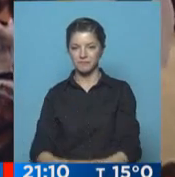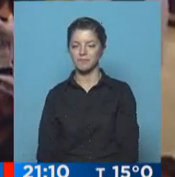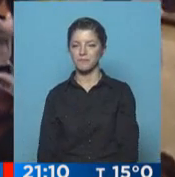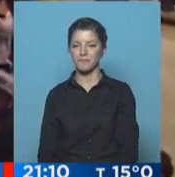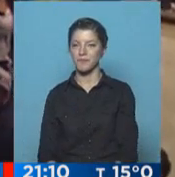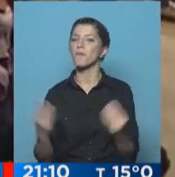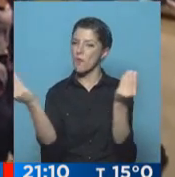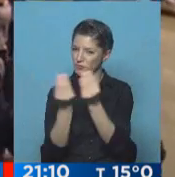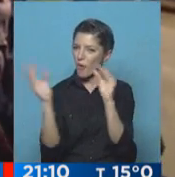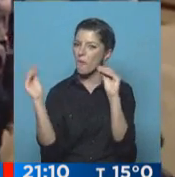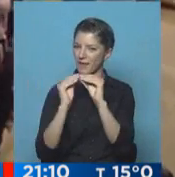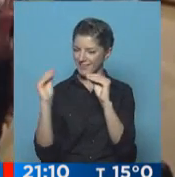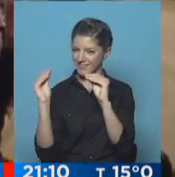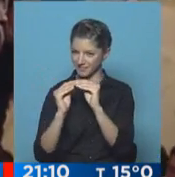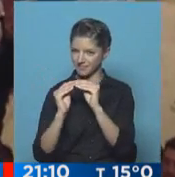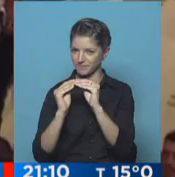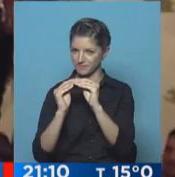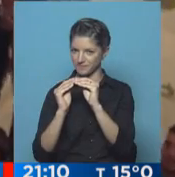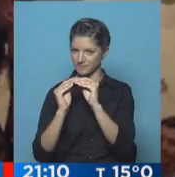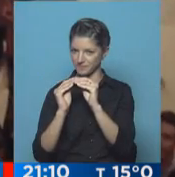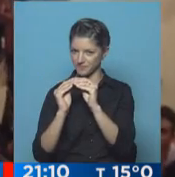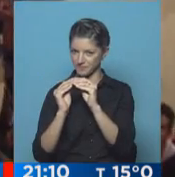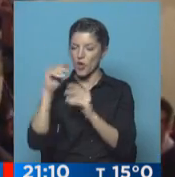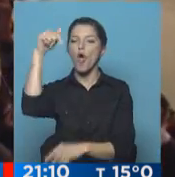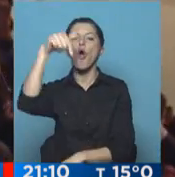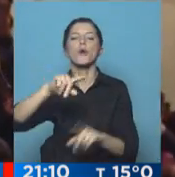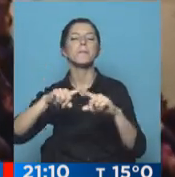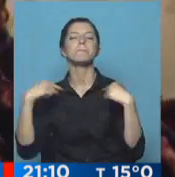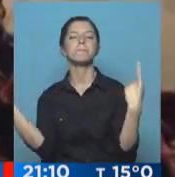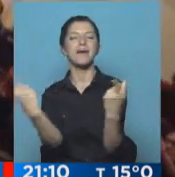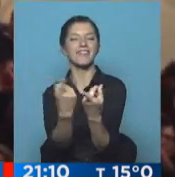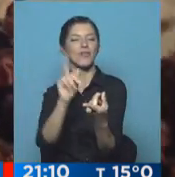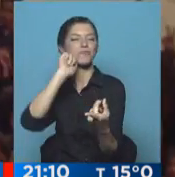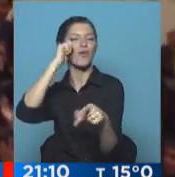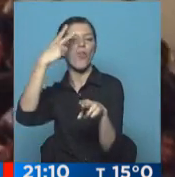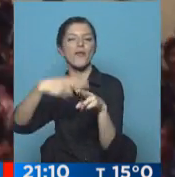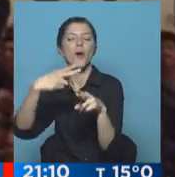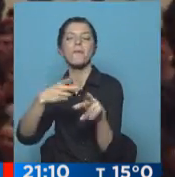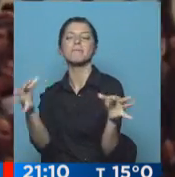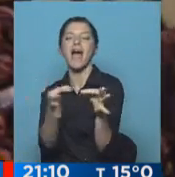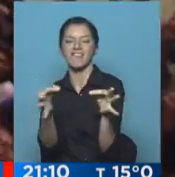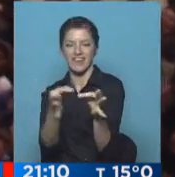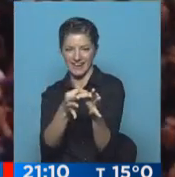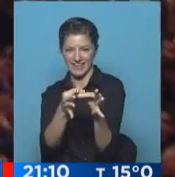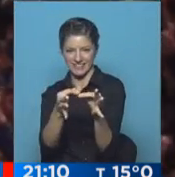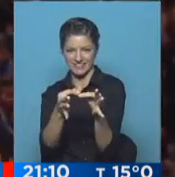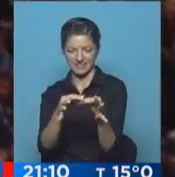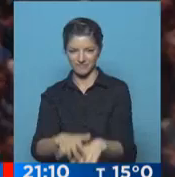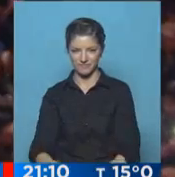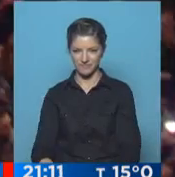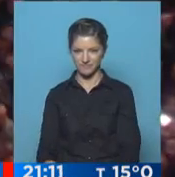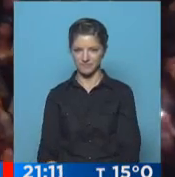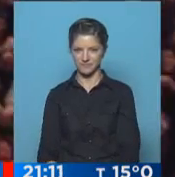¿Cuántos compañeros? En este glorioso patio de Malvinas, Argentina, de la Casa Rosada.